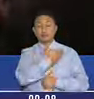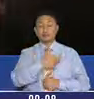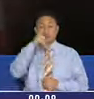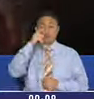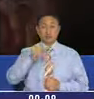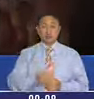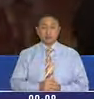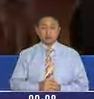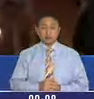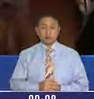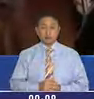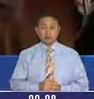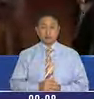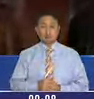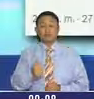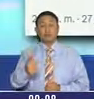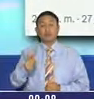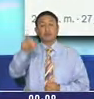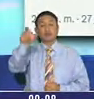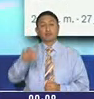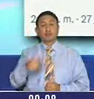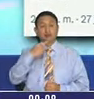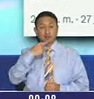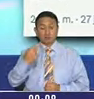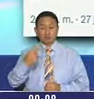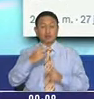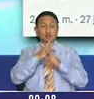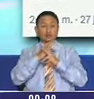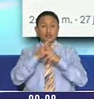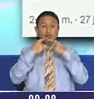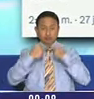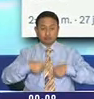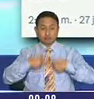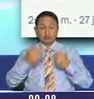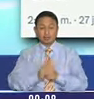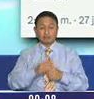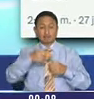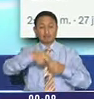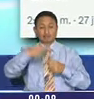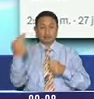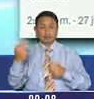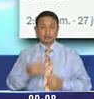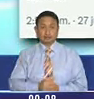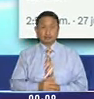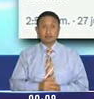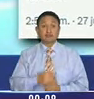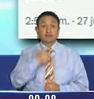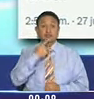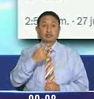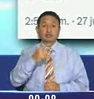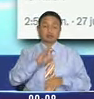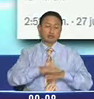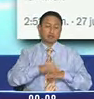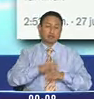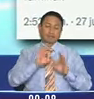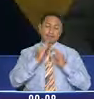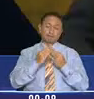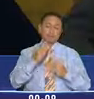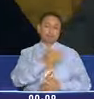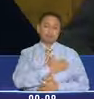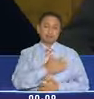Lasso, pues el mismo Prado anunció a través de su cuenta de Twitter que dejará el cargo. Argumentó razones netamente